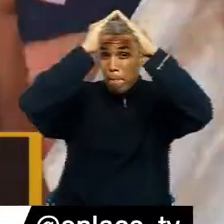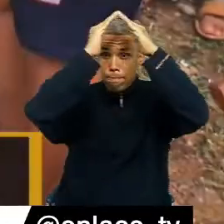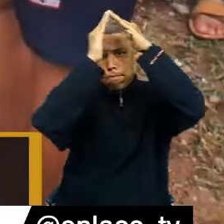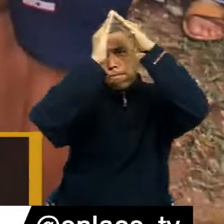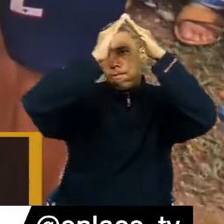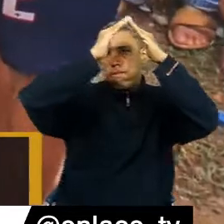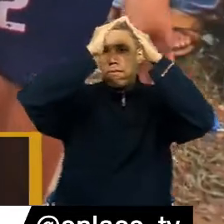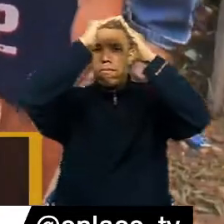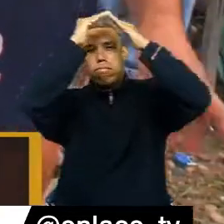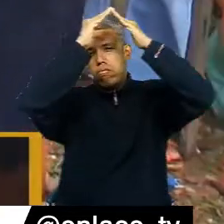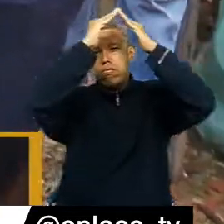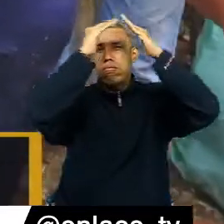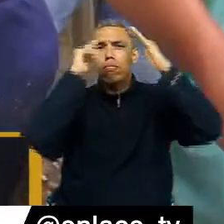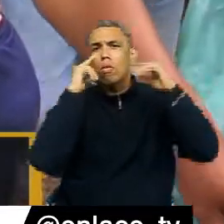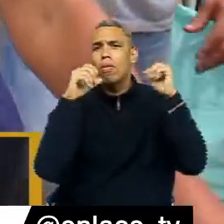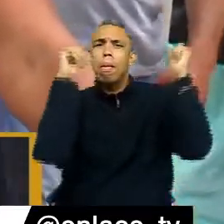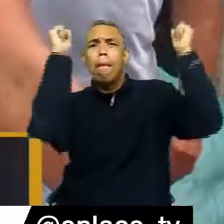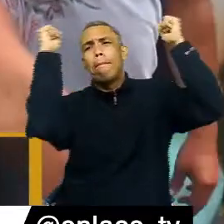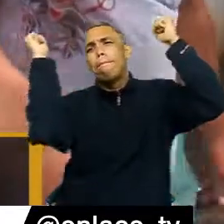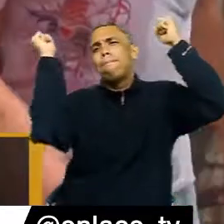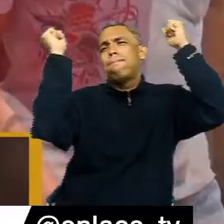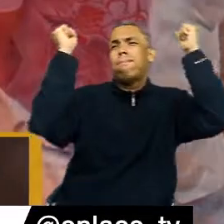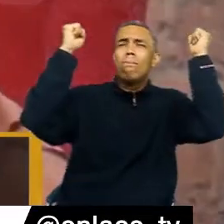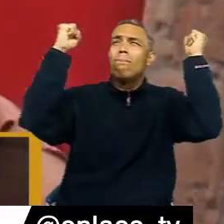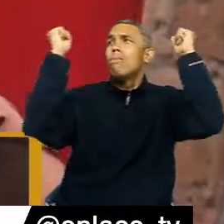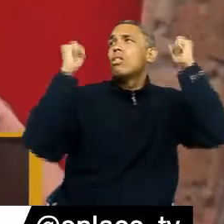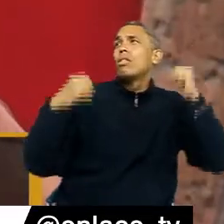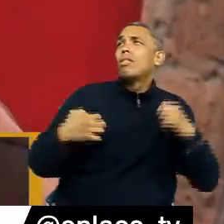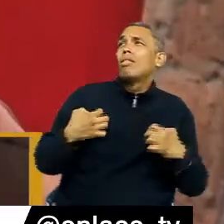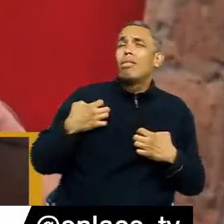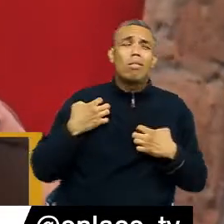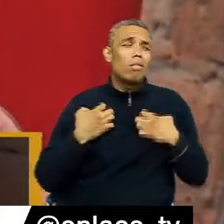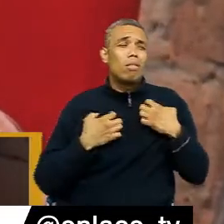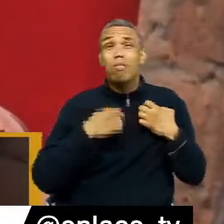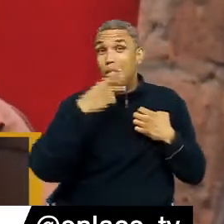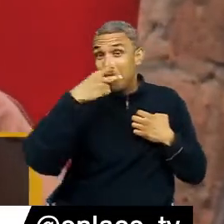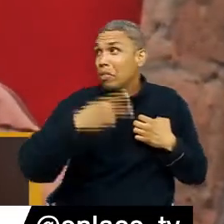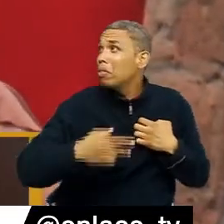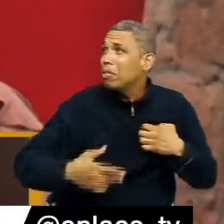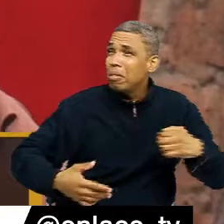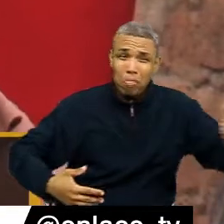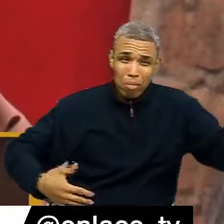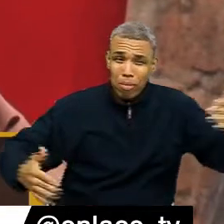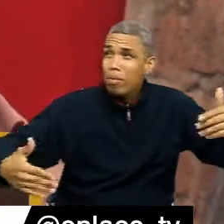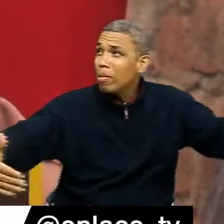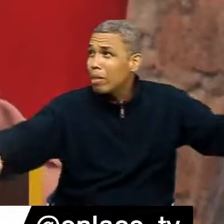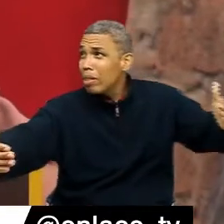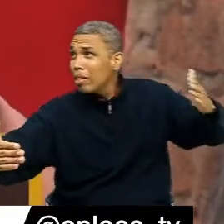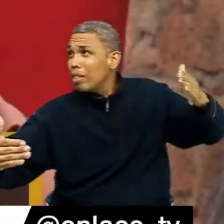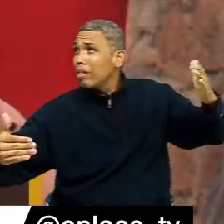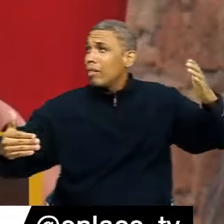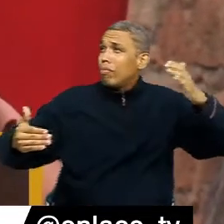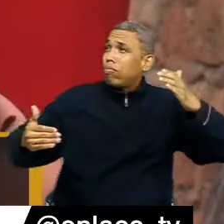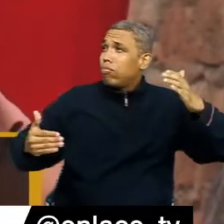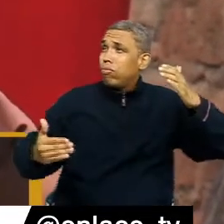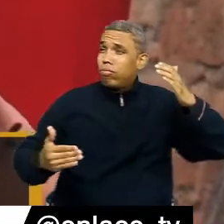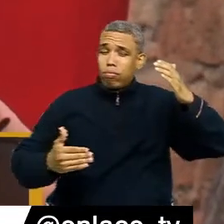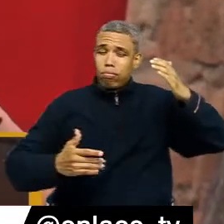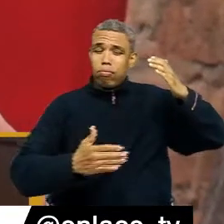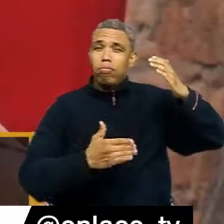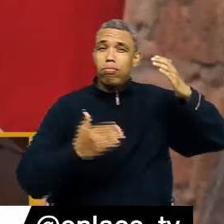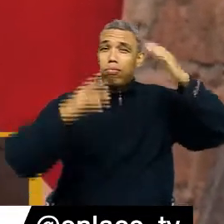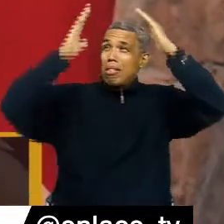caer el rancho. Entonces yo me paré con los dos niños y nos asentamos. Cuando yo moví el niño para acá, se cayó